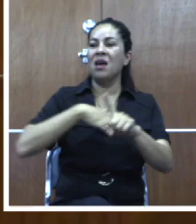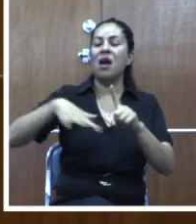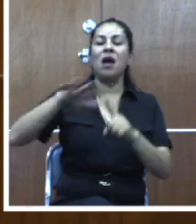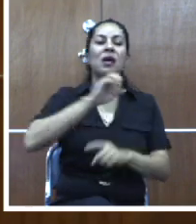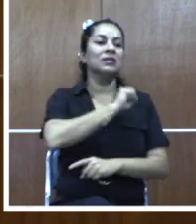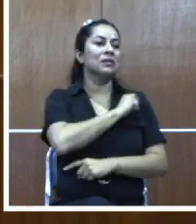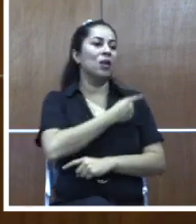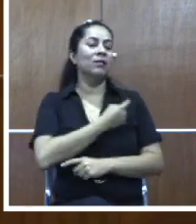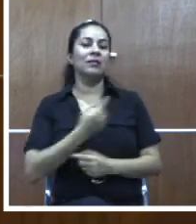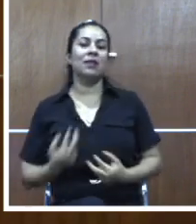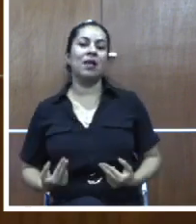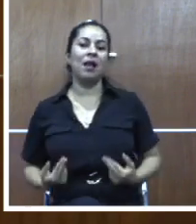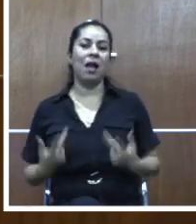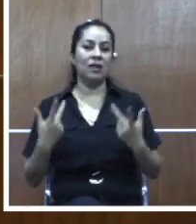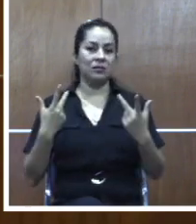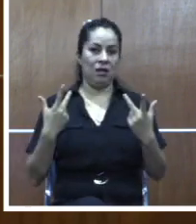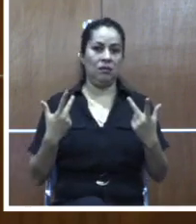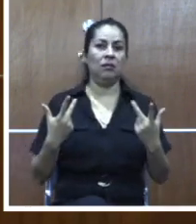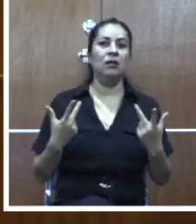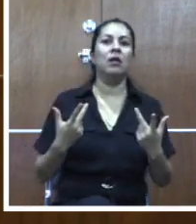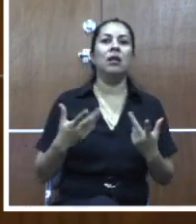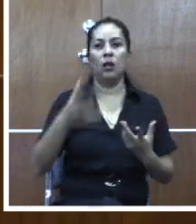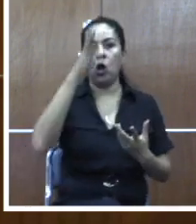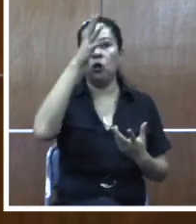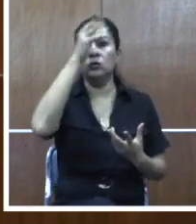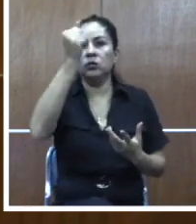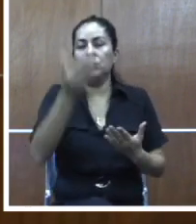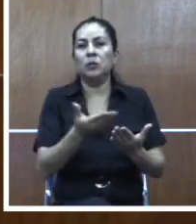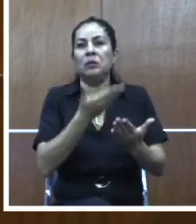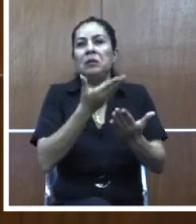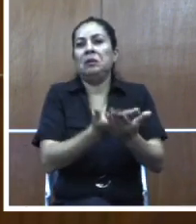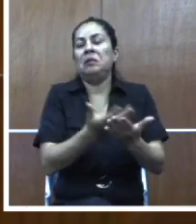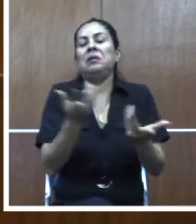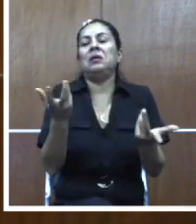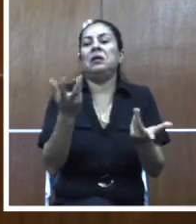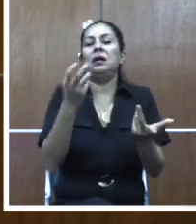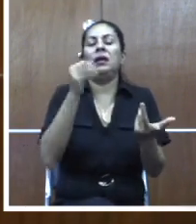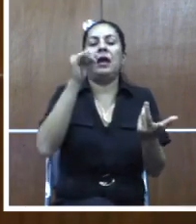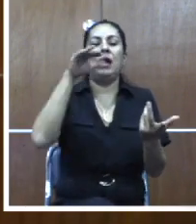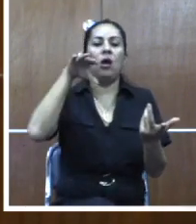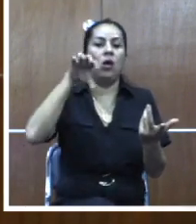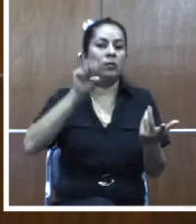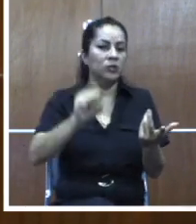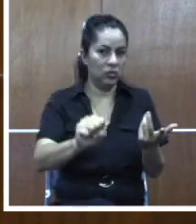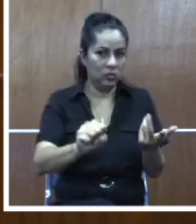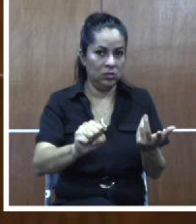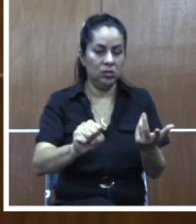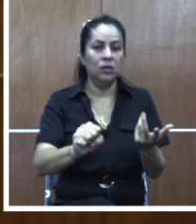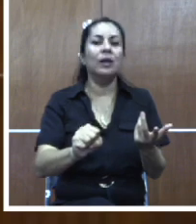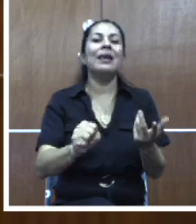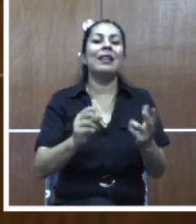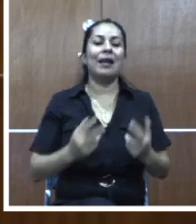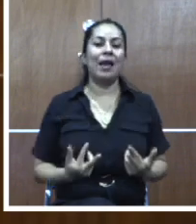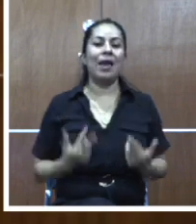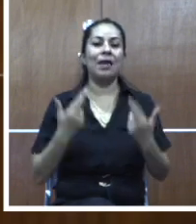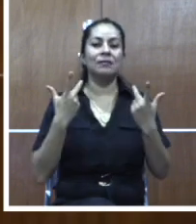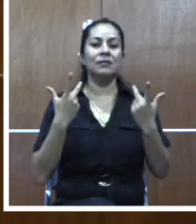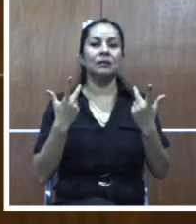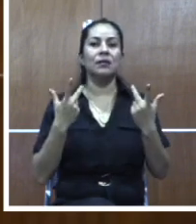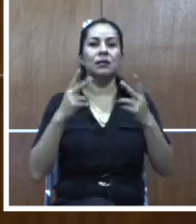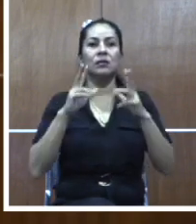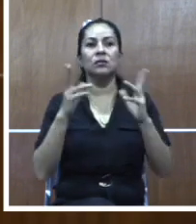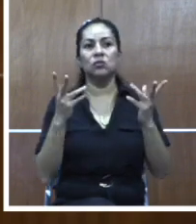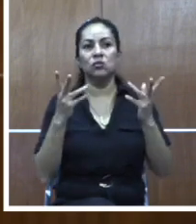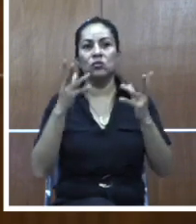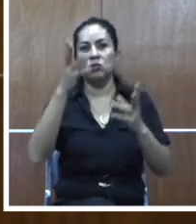es el cáncer. De acuerdo a la definición que proporciona la Organización Mundial de la Salud, el cáncer es un